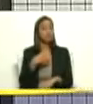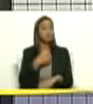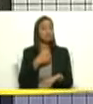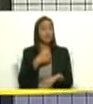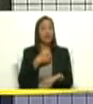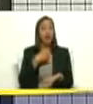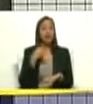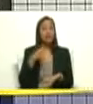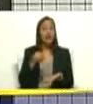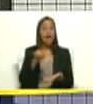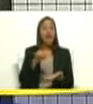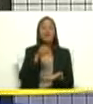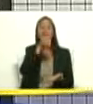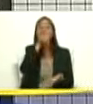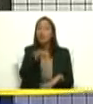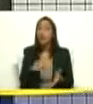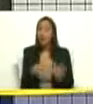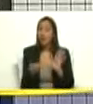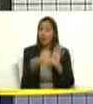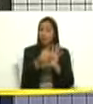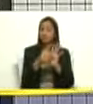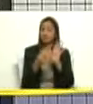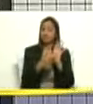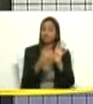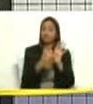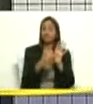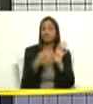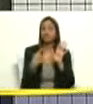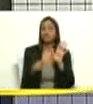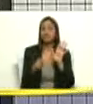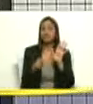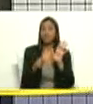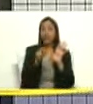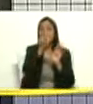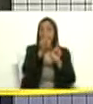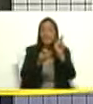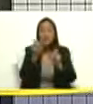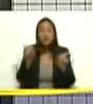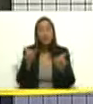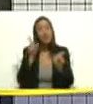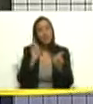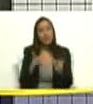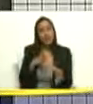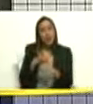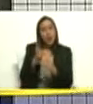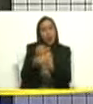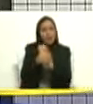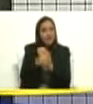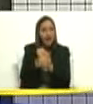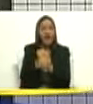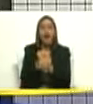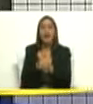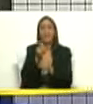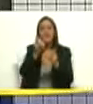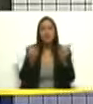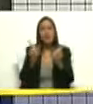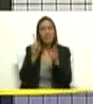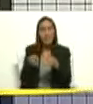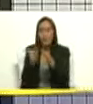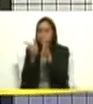histórico un pueblo protagonista ese pueblo hay que confiar en ese pueblo hay que convocarlo hay que